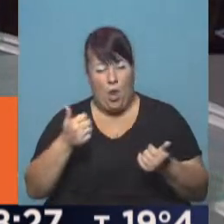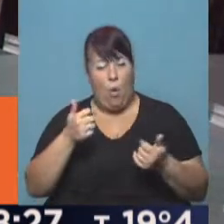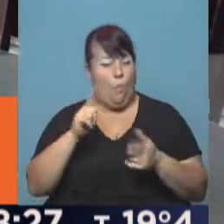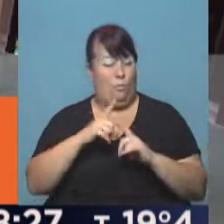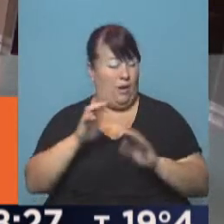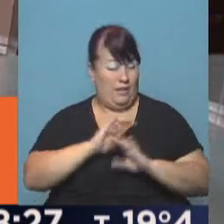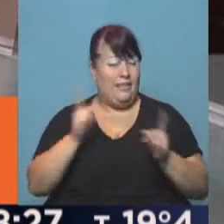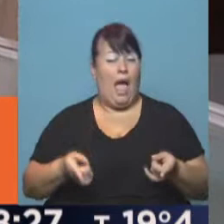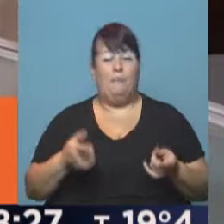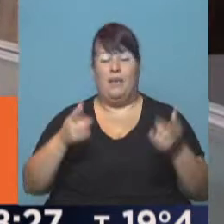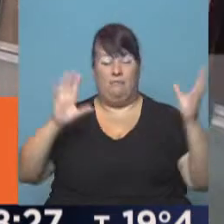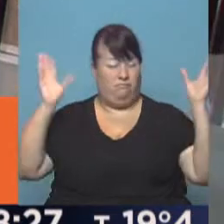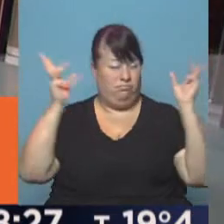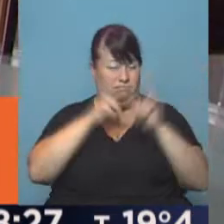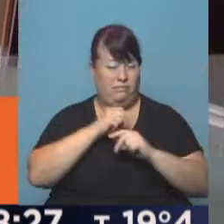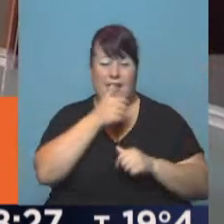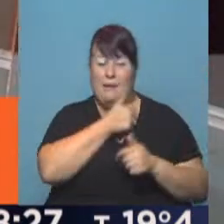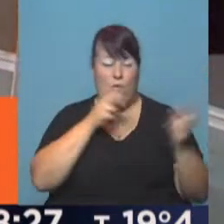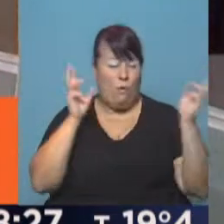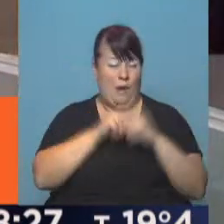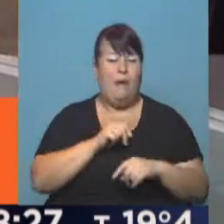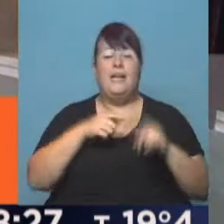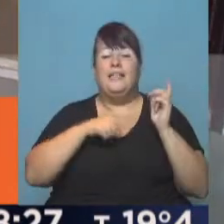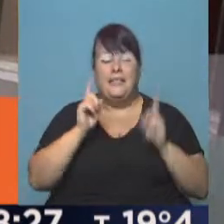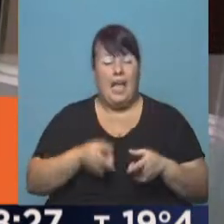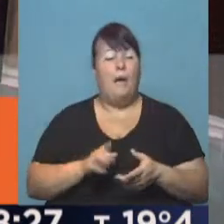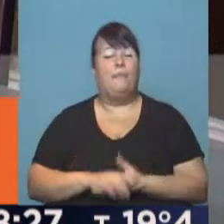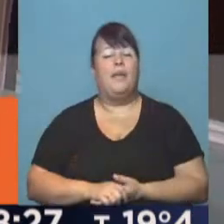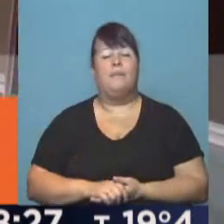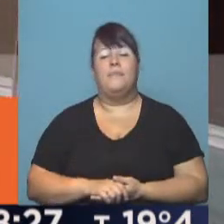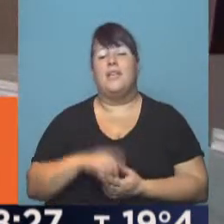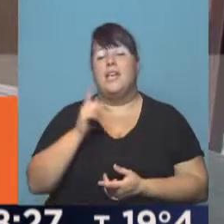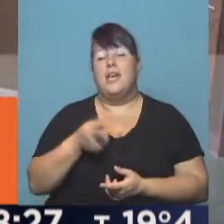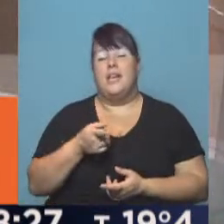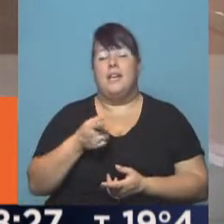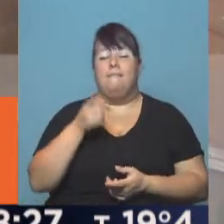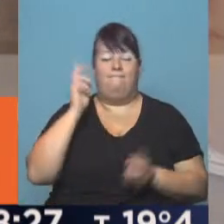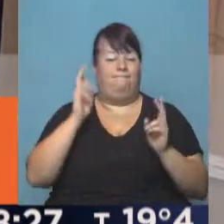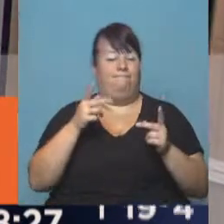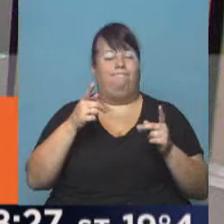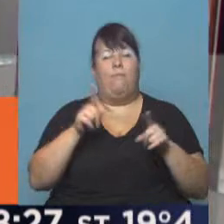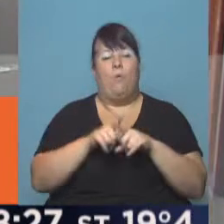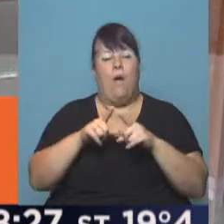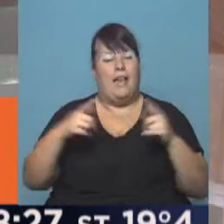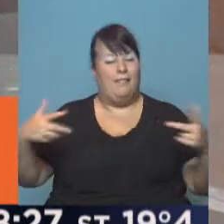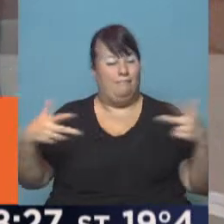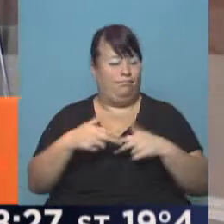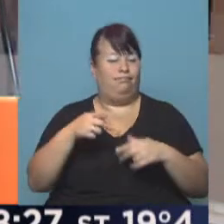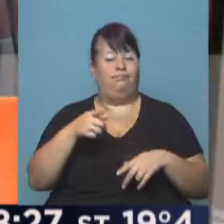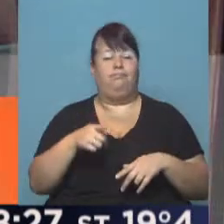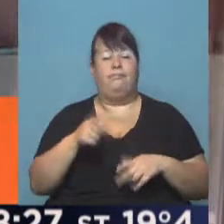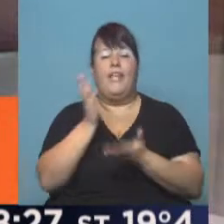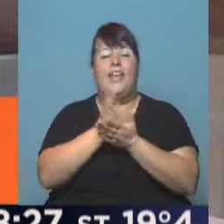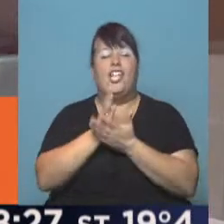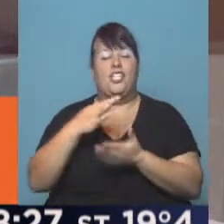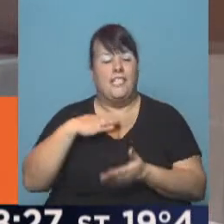médica, porque también hay un desabastecimiento de medicina, y sobre todo una restringida, una limitación a los